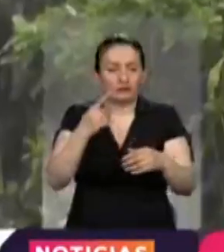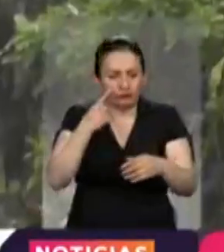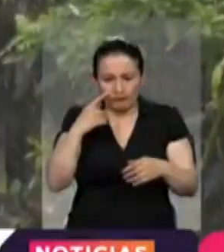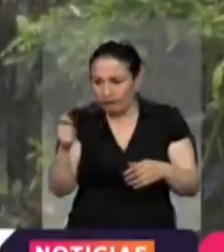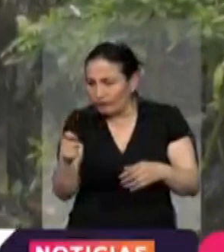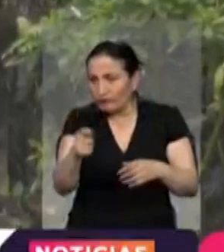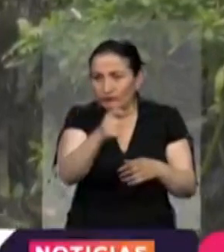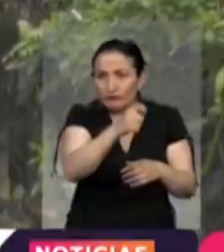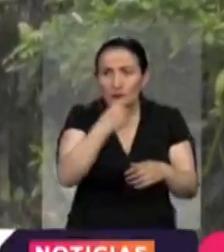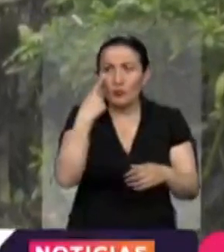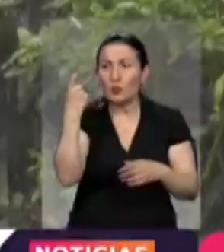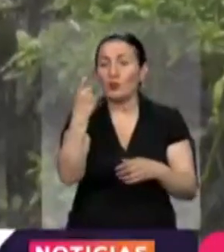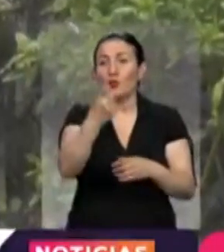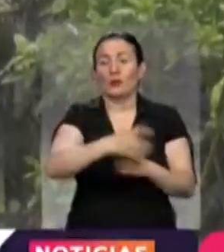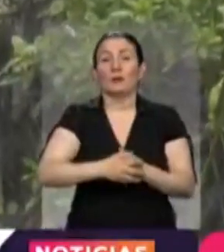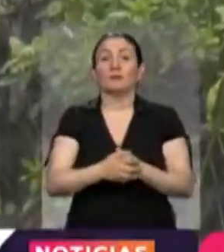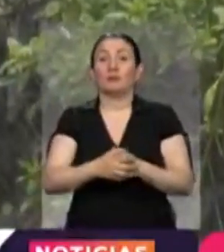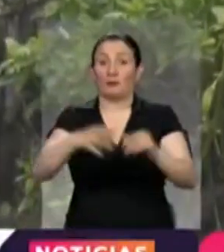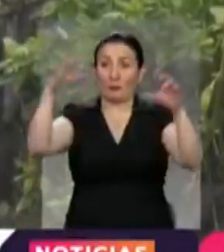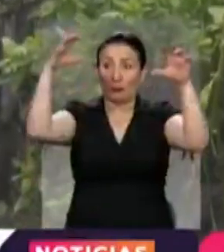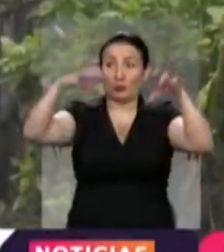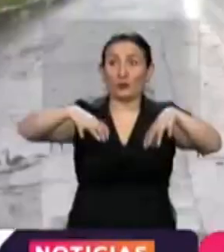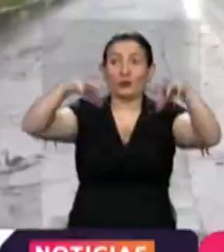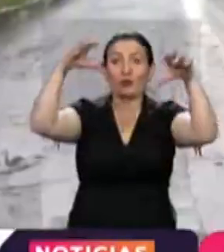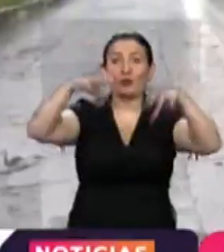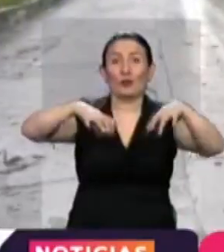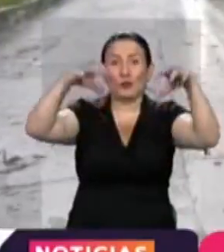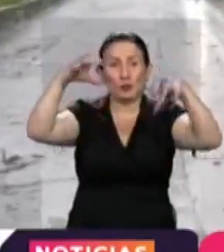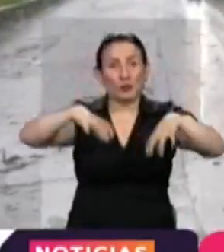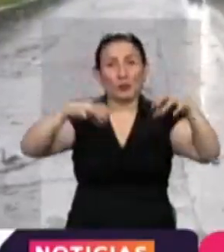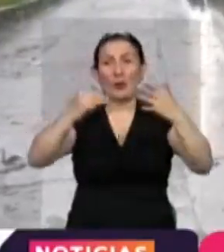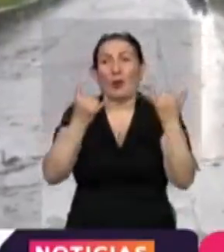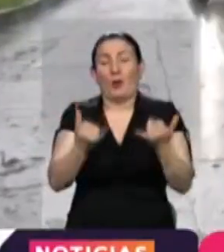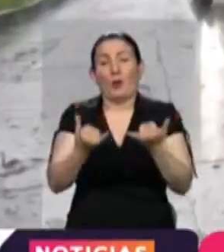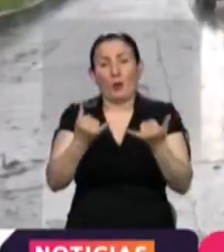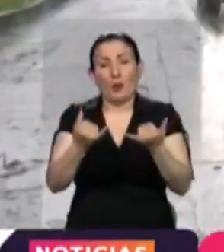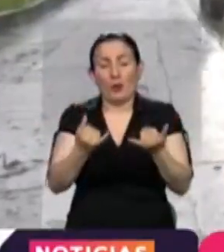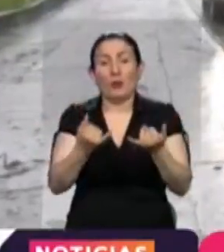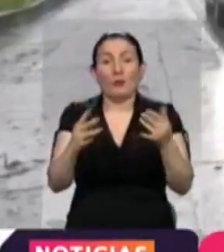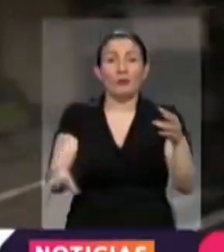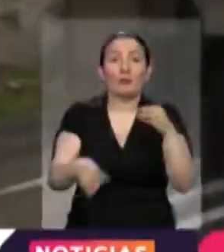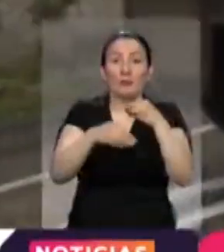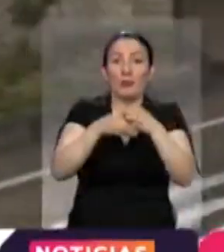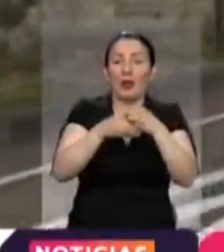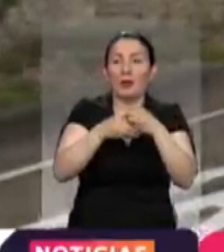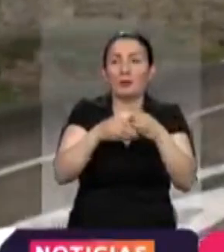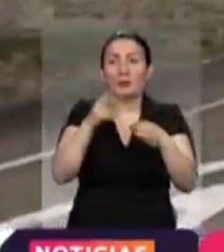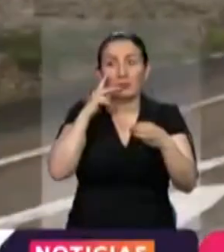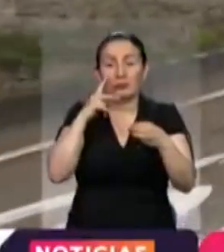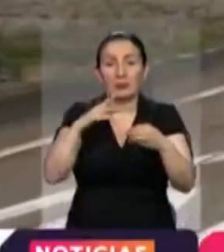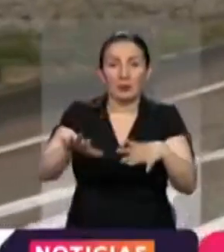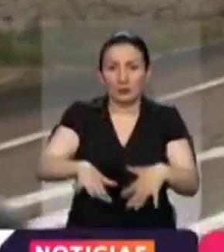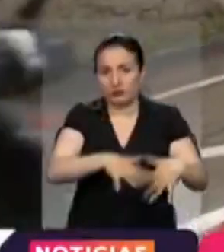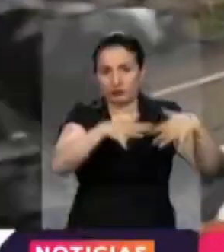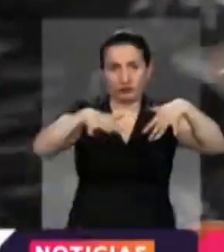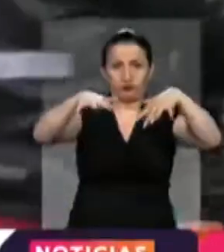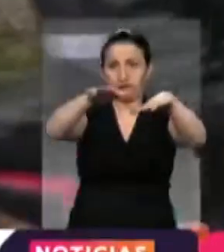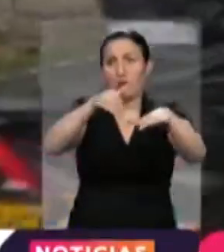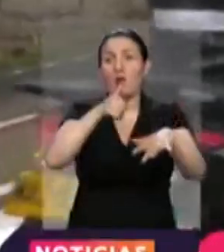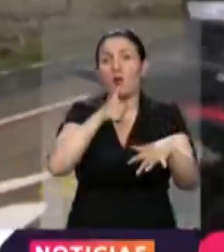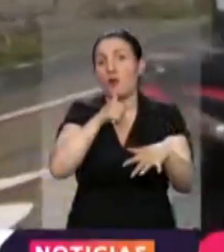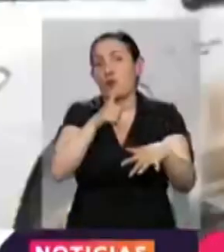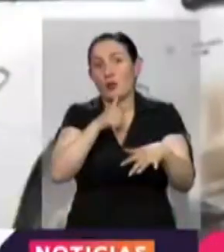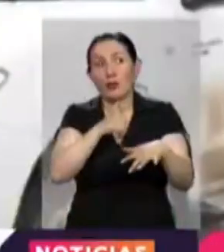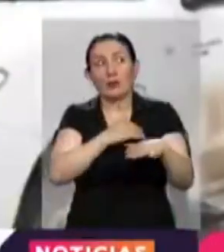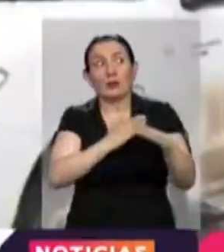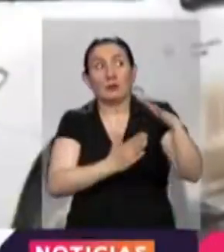metales. La lluvia no sería determinante para las labores de hoy. Entre tanto, no se incrementa el nivel de los caudales. No tenemos